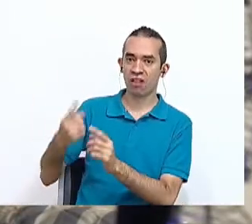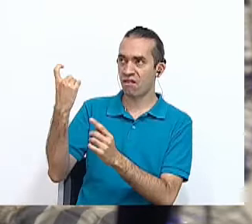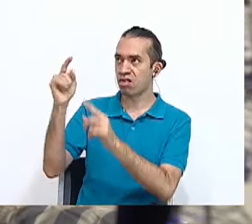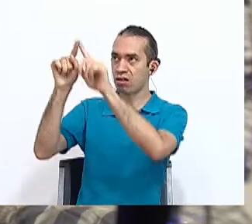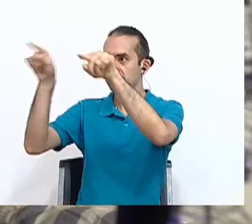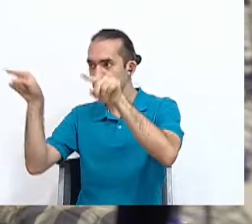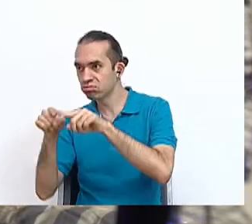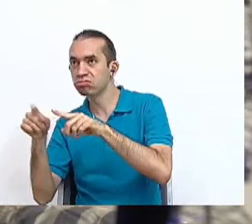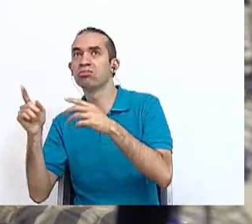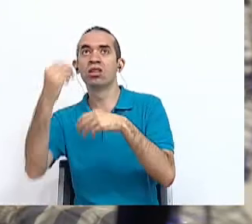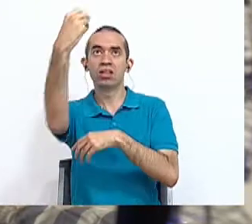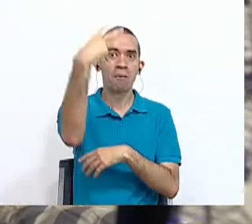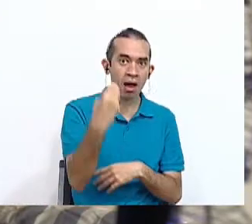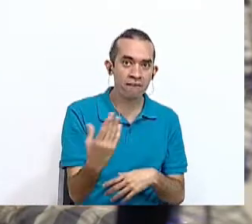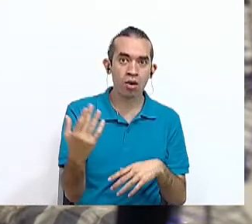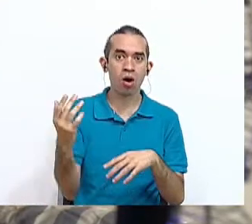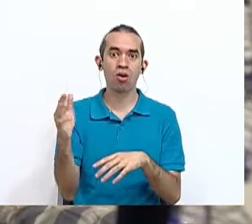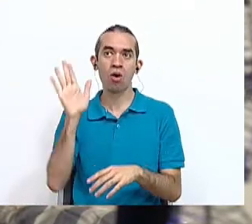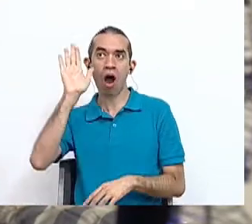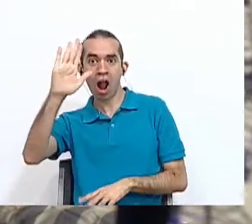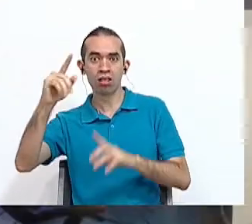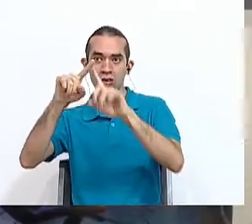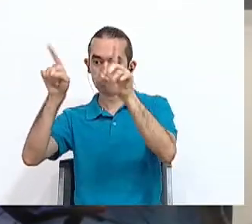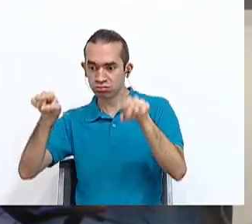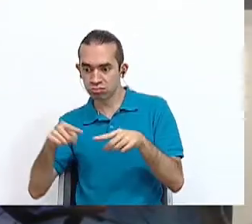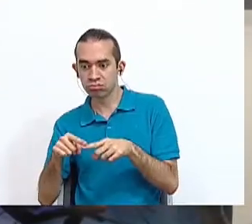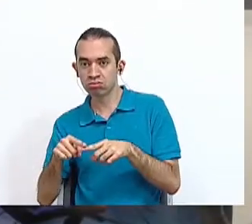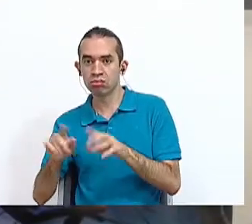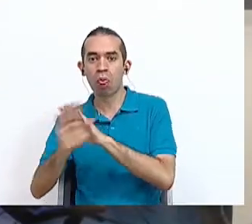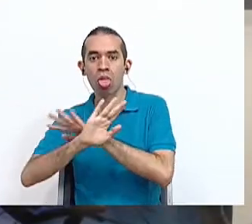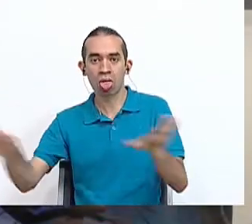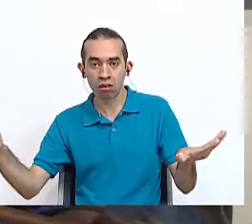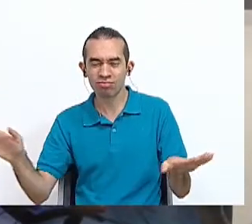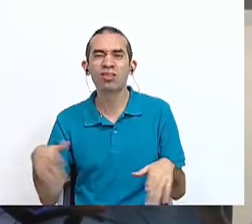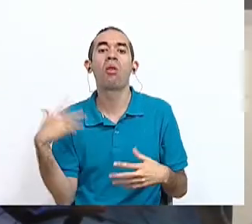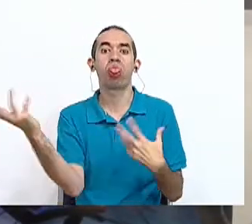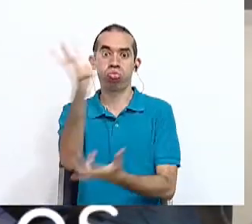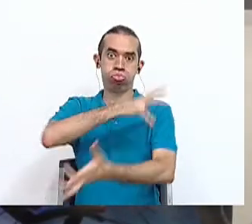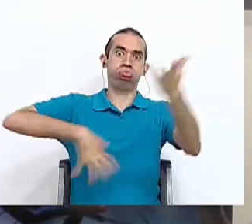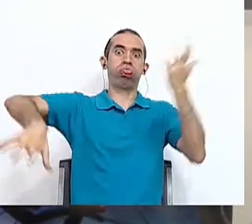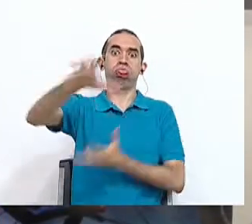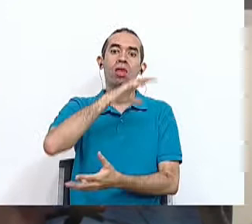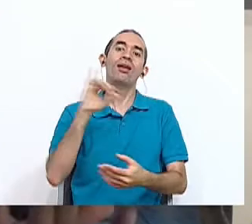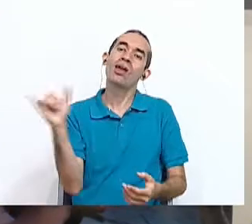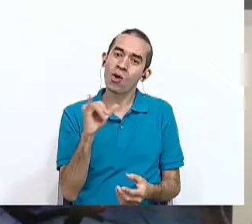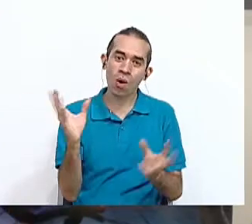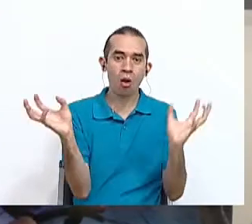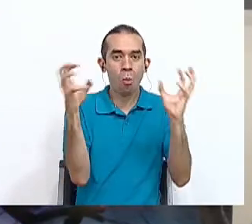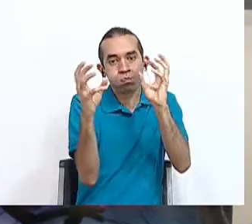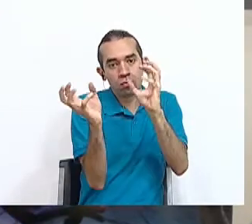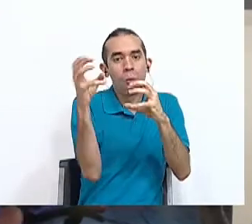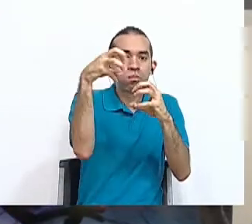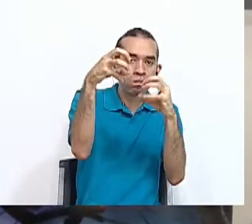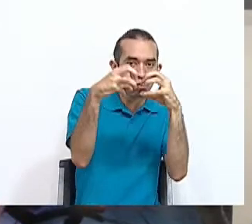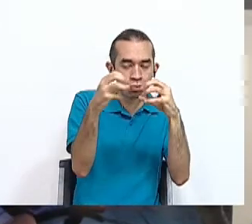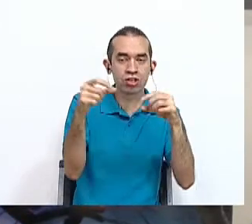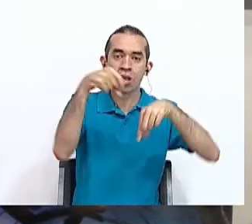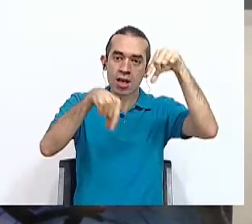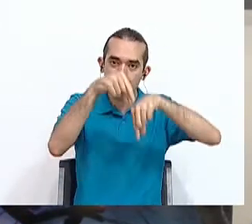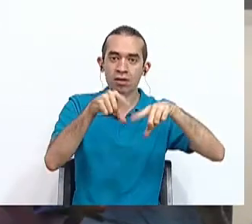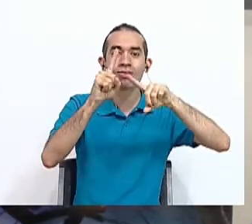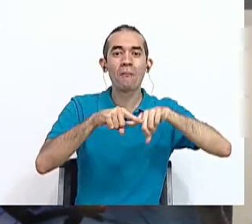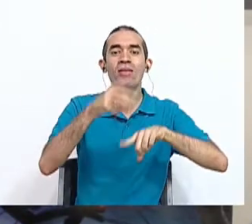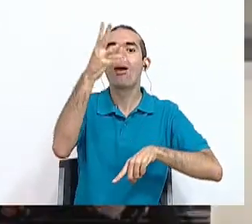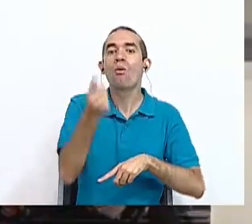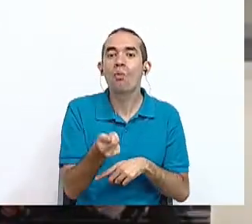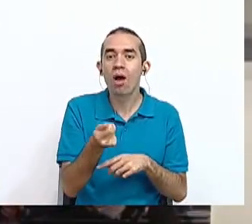ni semáforos, ni altos. Todo sería un caos, ¿verdad? Pues eso mismo pasa con los compuestos químicos, que se clasifican según el número de elementos